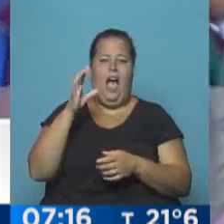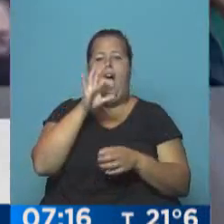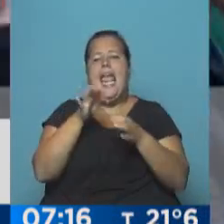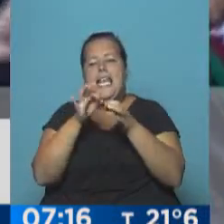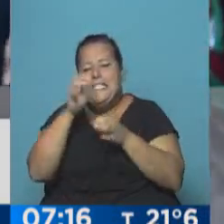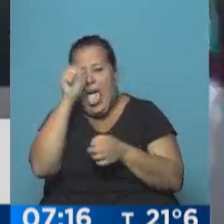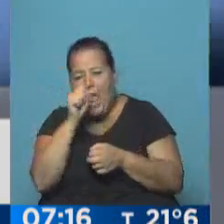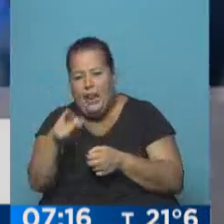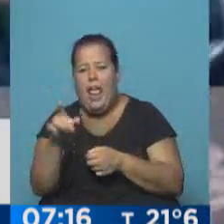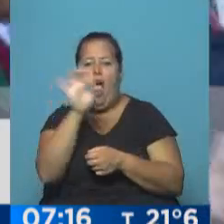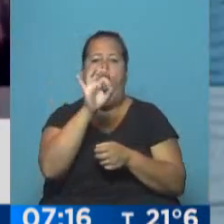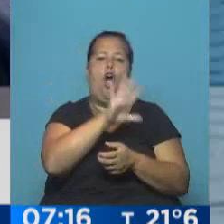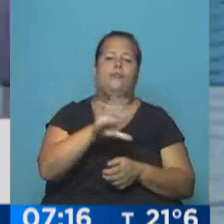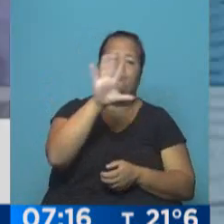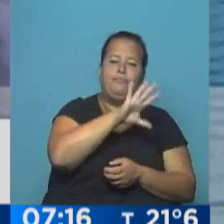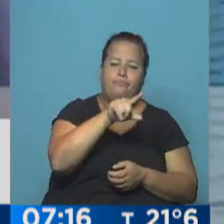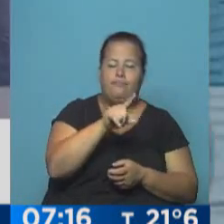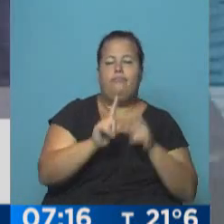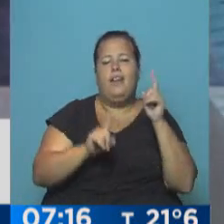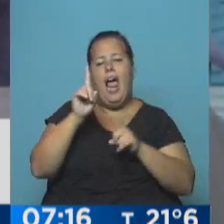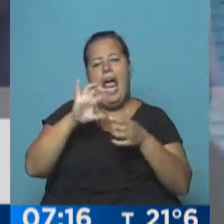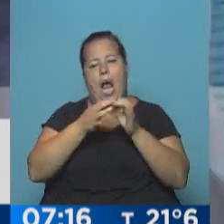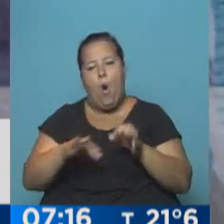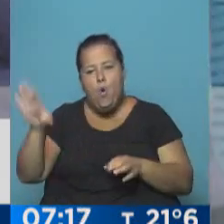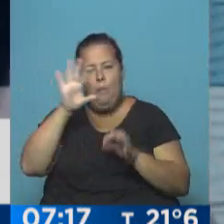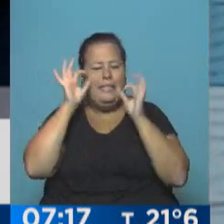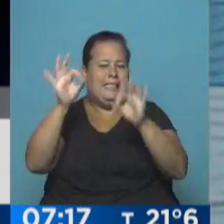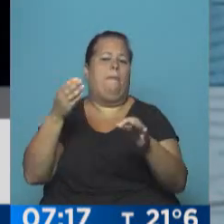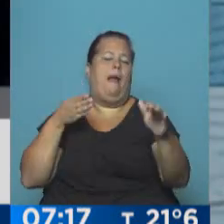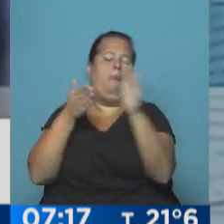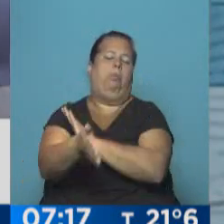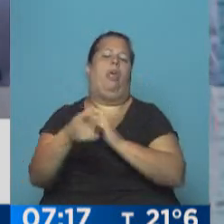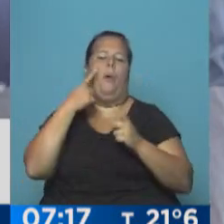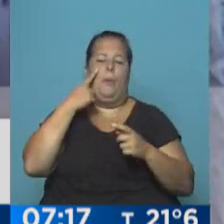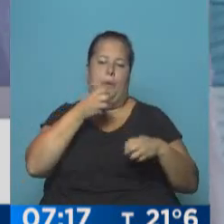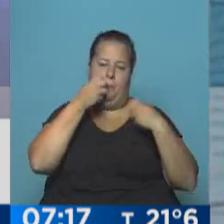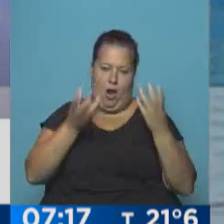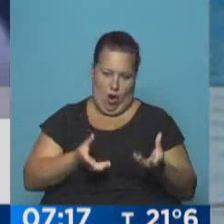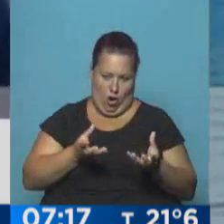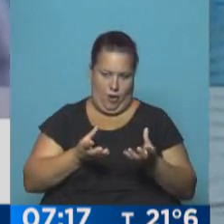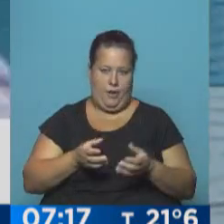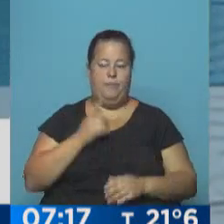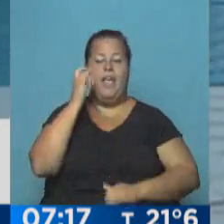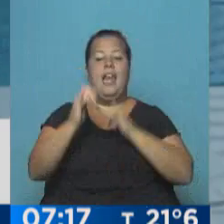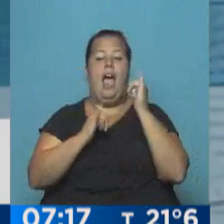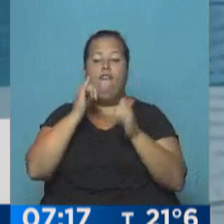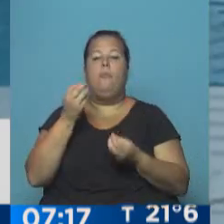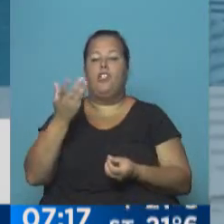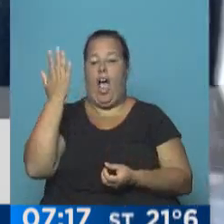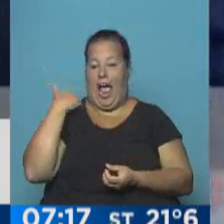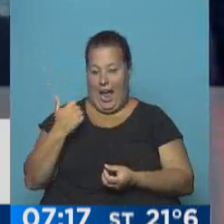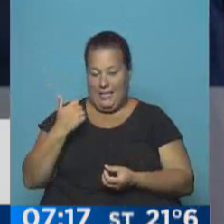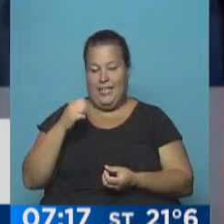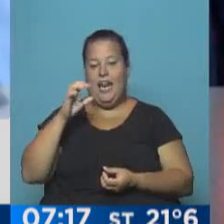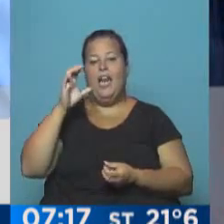isla griega o el territorio en algún punto de Europa para intentar tener una vida mejor. Los datos fueron brindados el día de ayer por